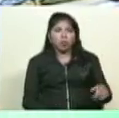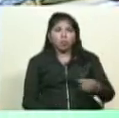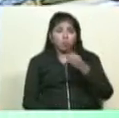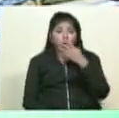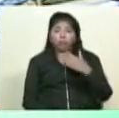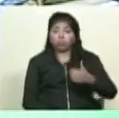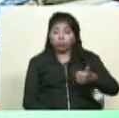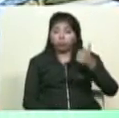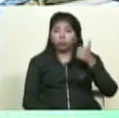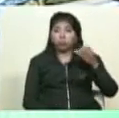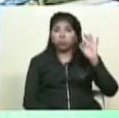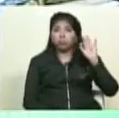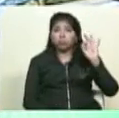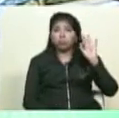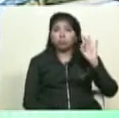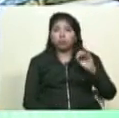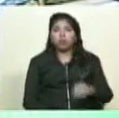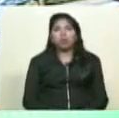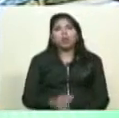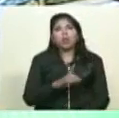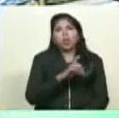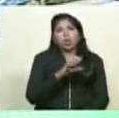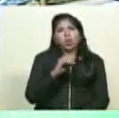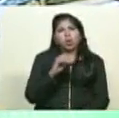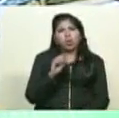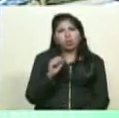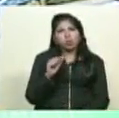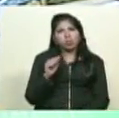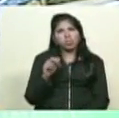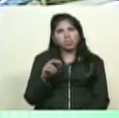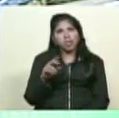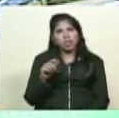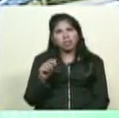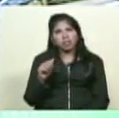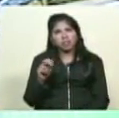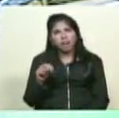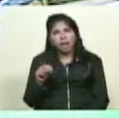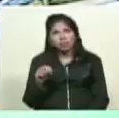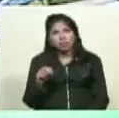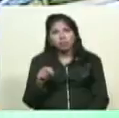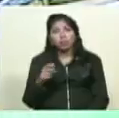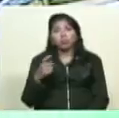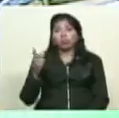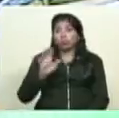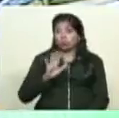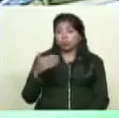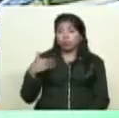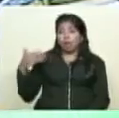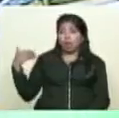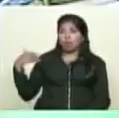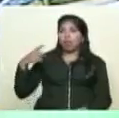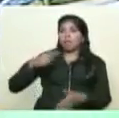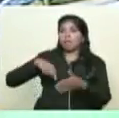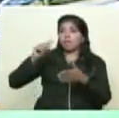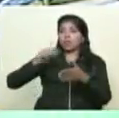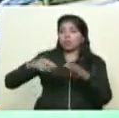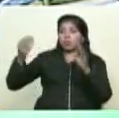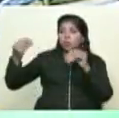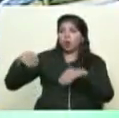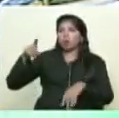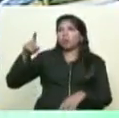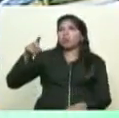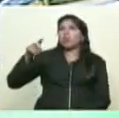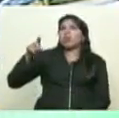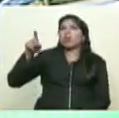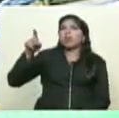producir los sartán. Nosotros ya con la India, presidente, firmamos un contrato y vamos a comenzar